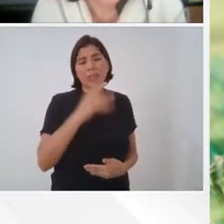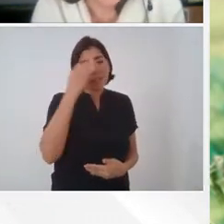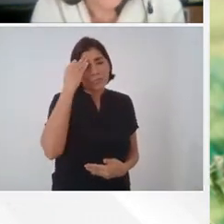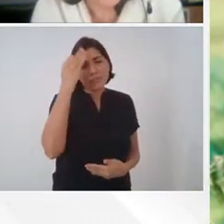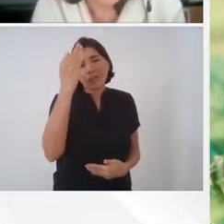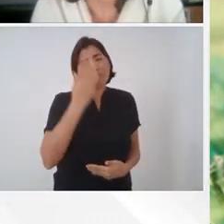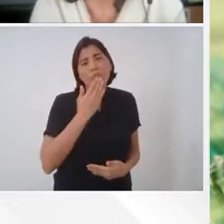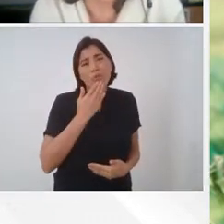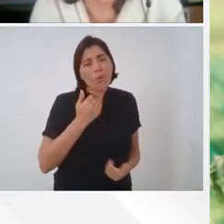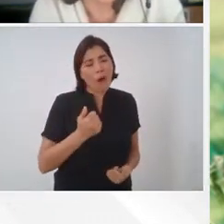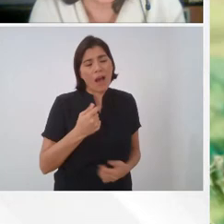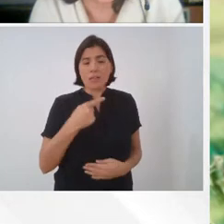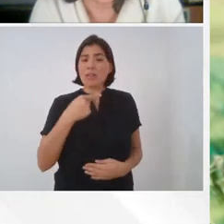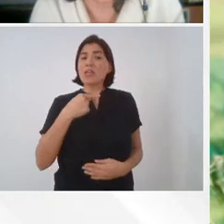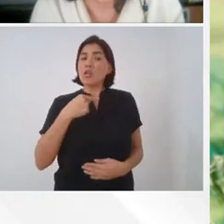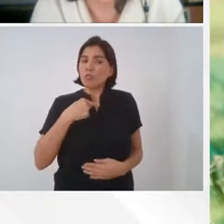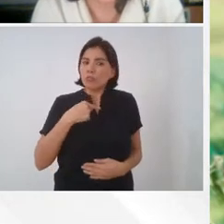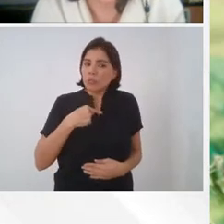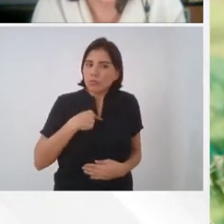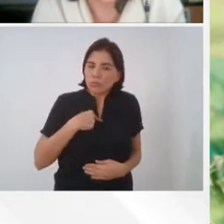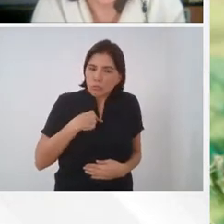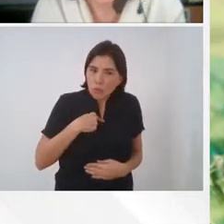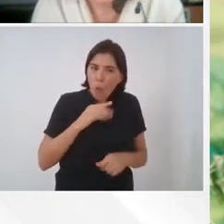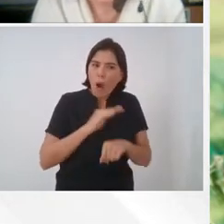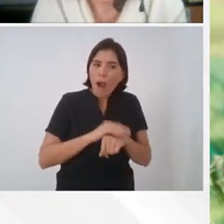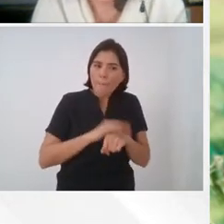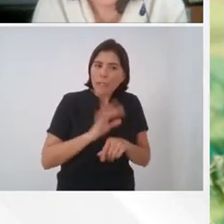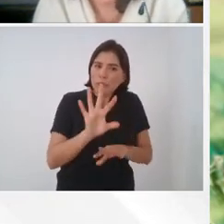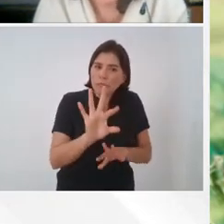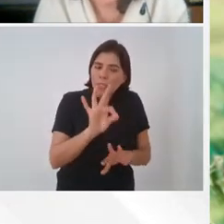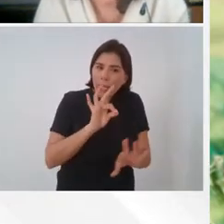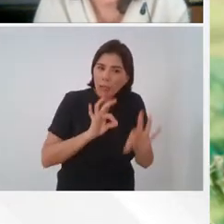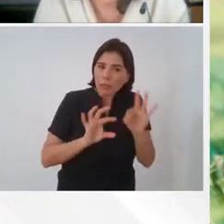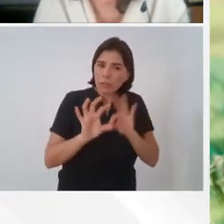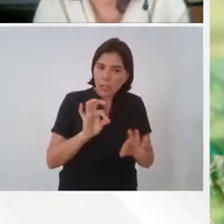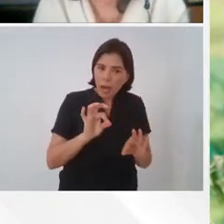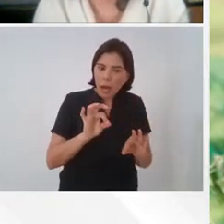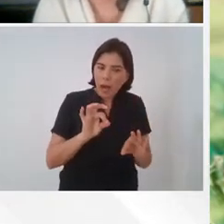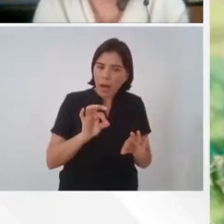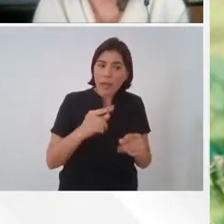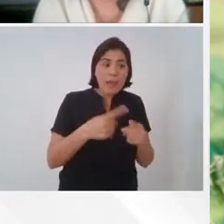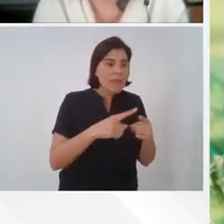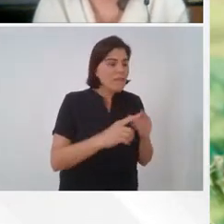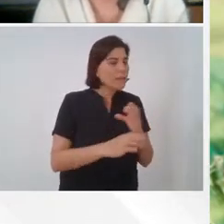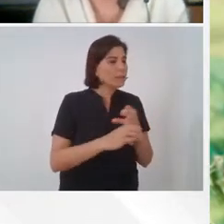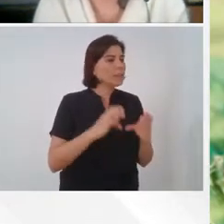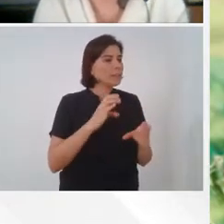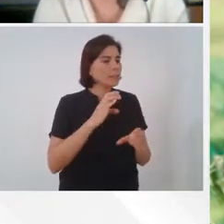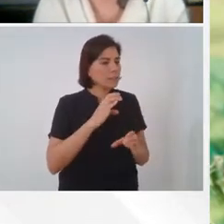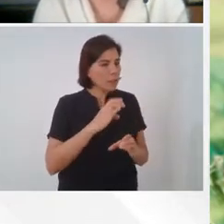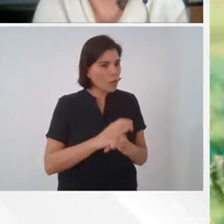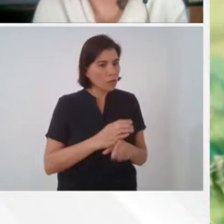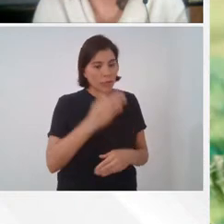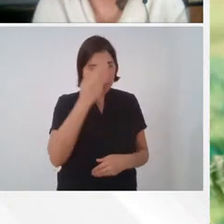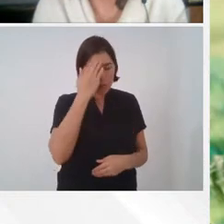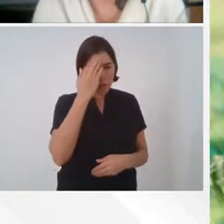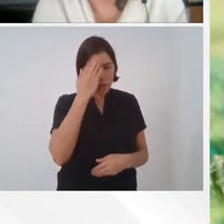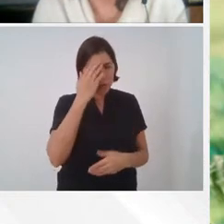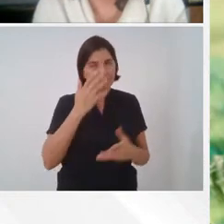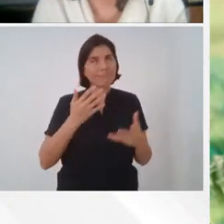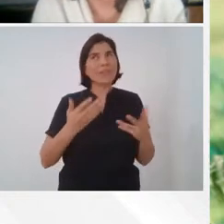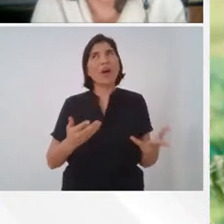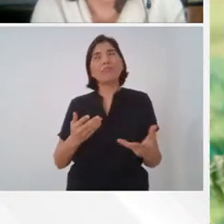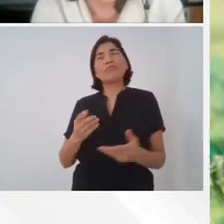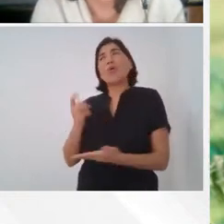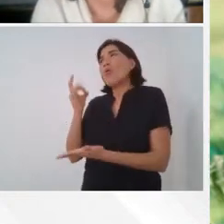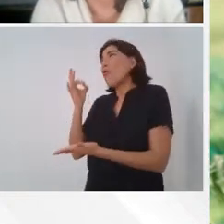encontrar amigos y conocer muchas cosas. Solo se conocen las cosas que se domestican, dijo el zorro. Los hombres